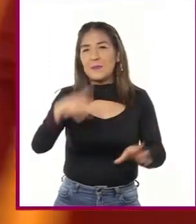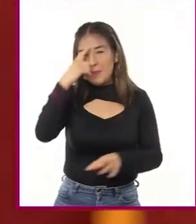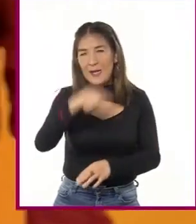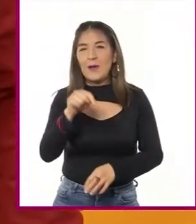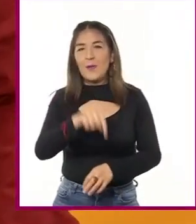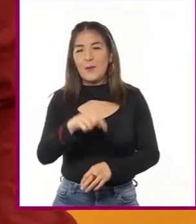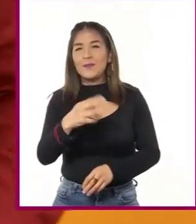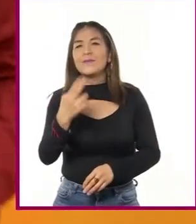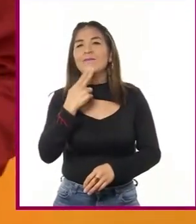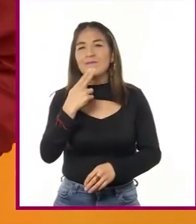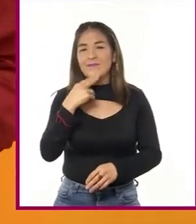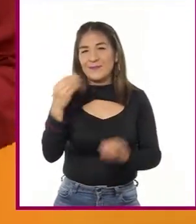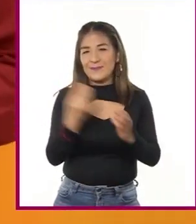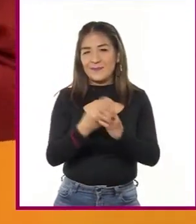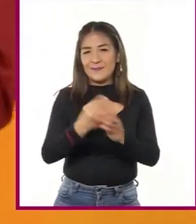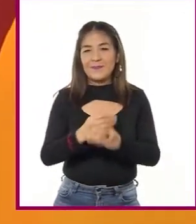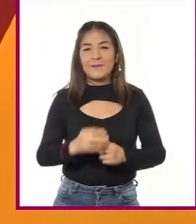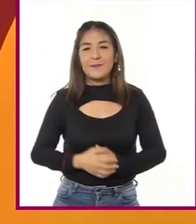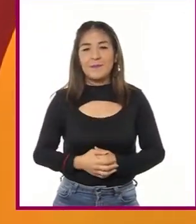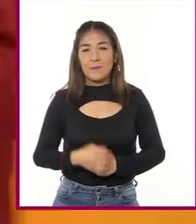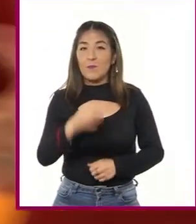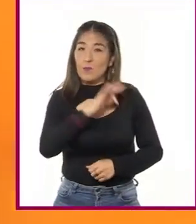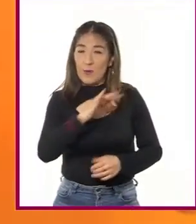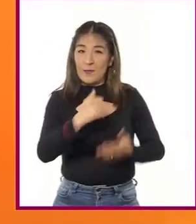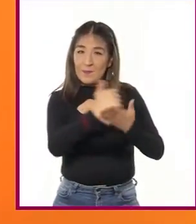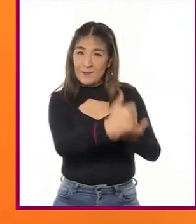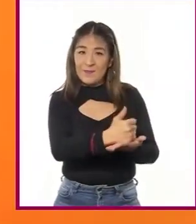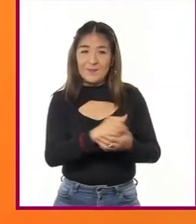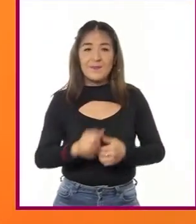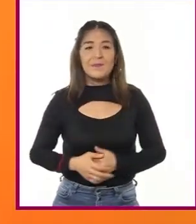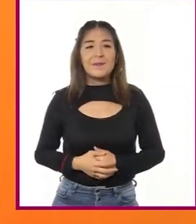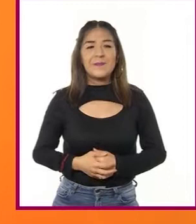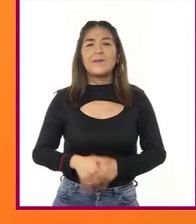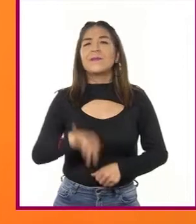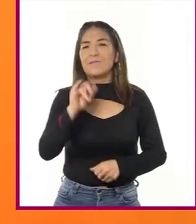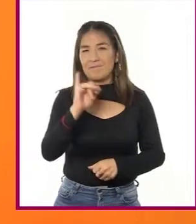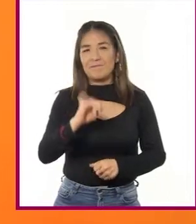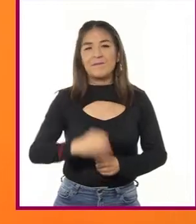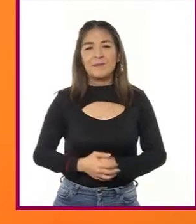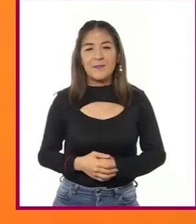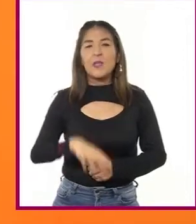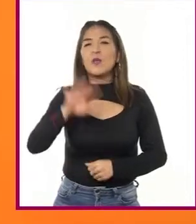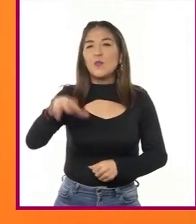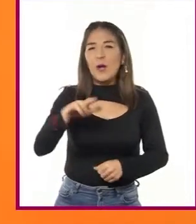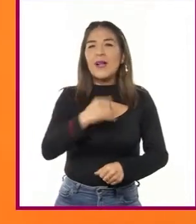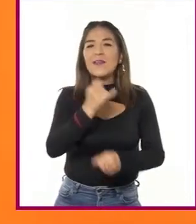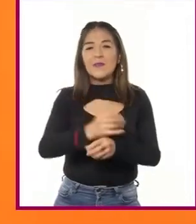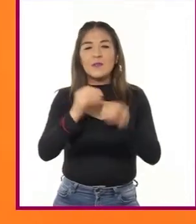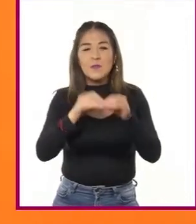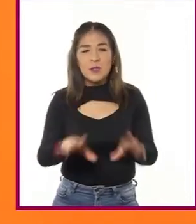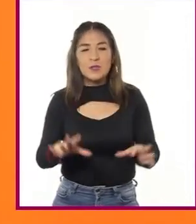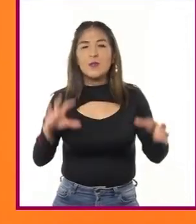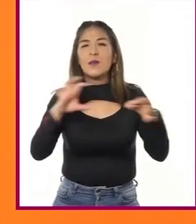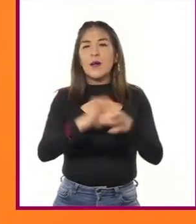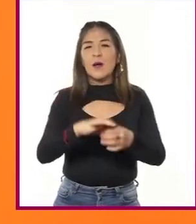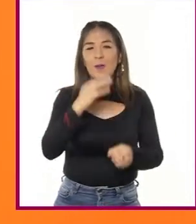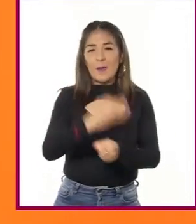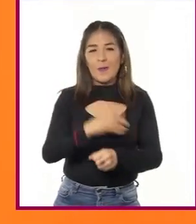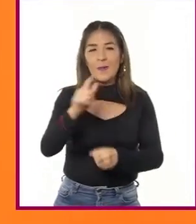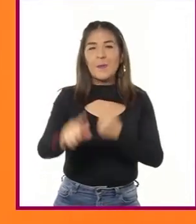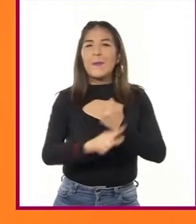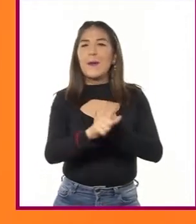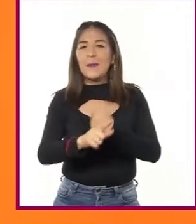sesión. ¿Puedo colaborar en algo? Claro, busquemos información relacionada con nuestro problema a